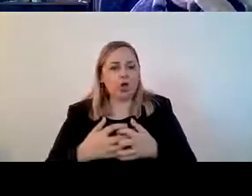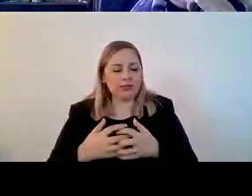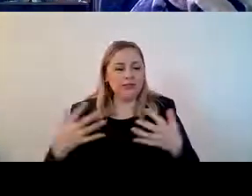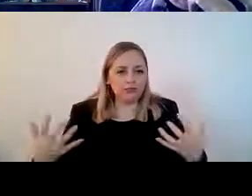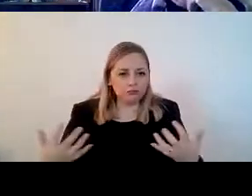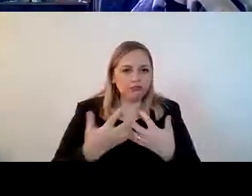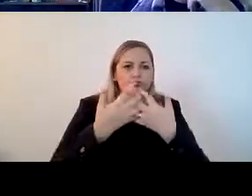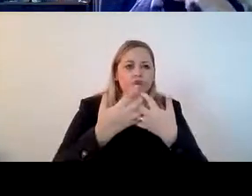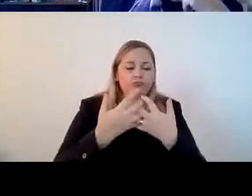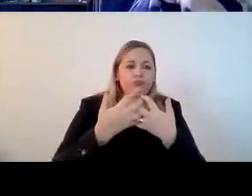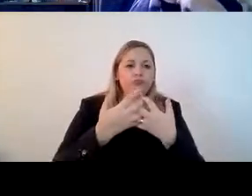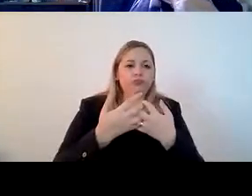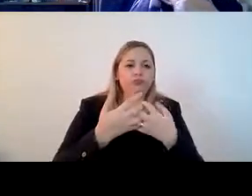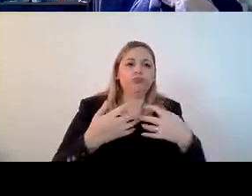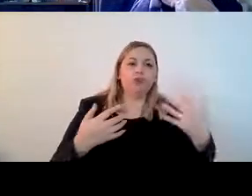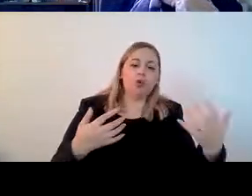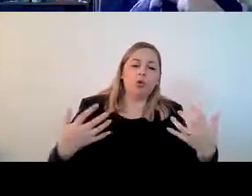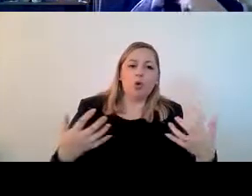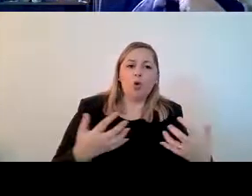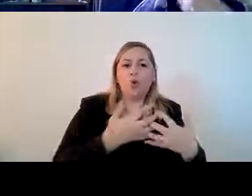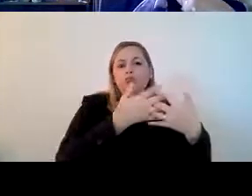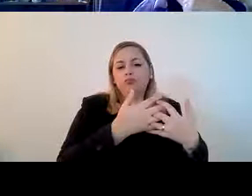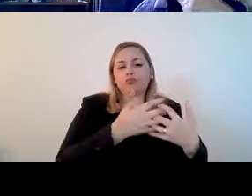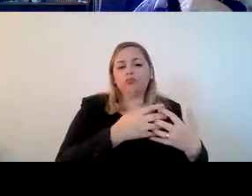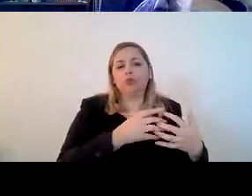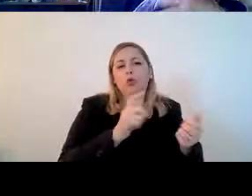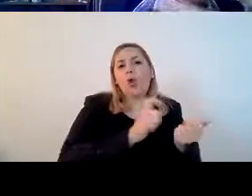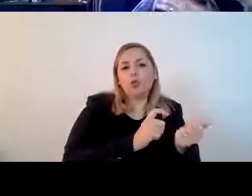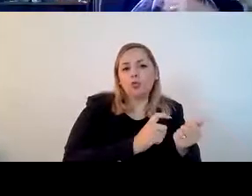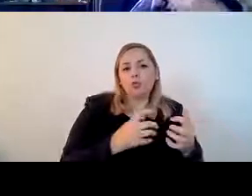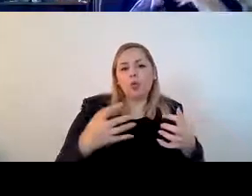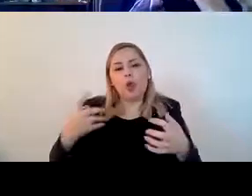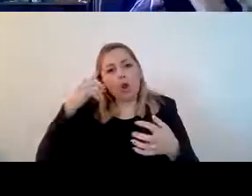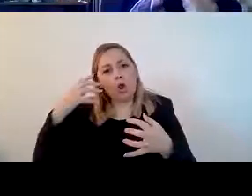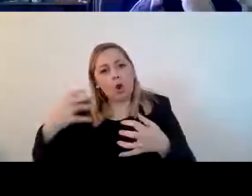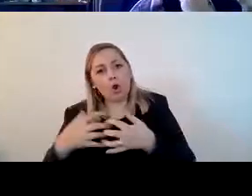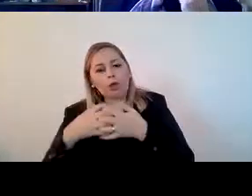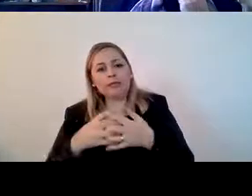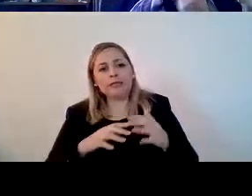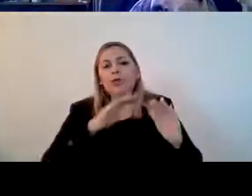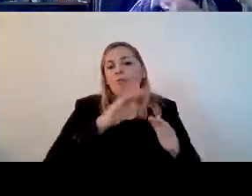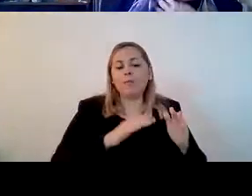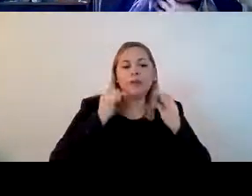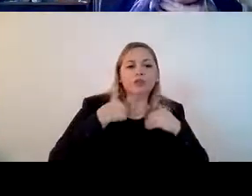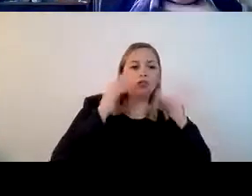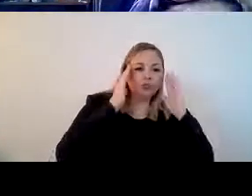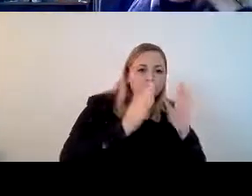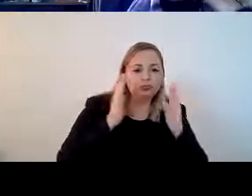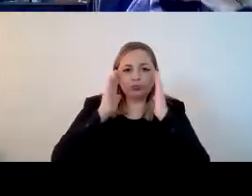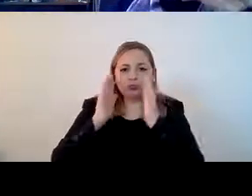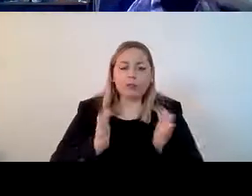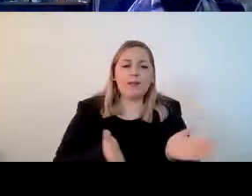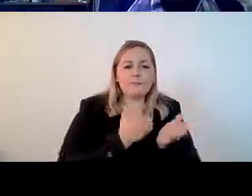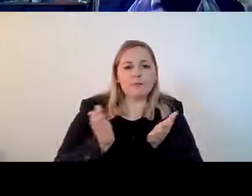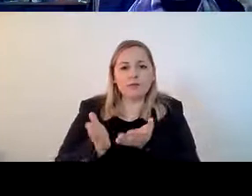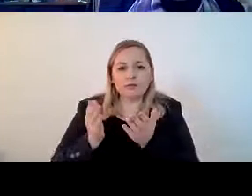combinan ambos, o son conductual-cognitiva o cognitivo-conductual, dependiendo de qué le voy a dar más énfasis, ¿ya?